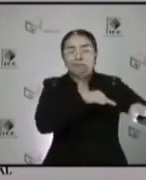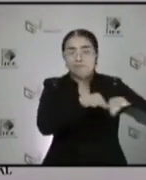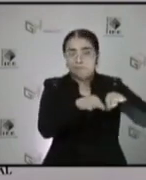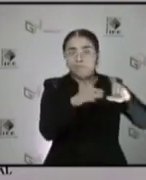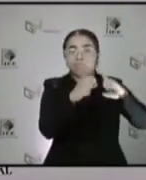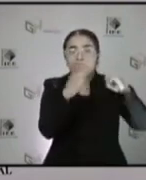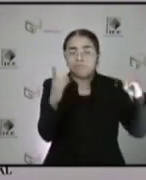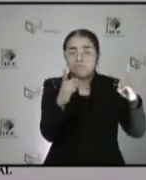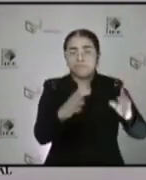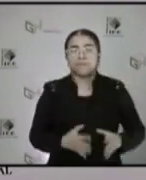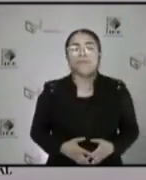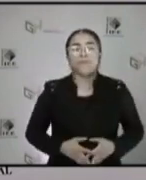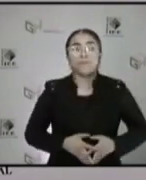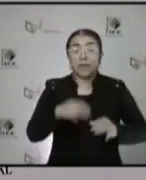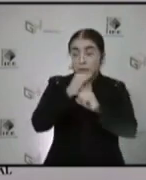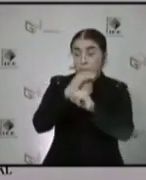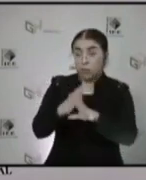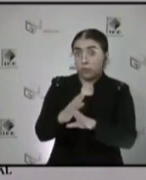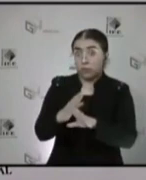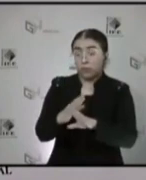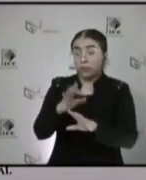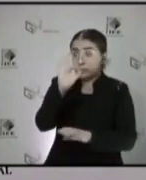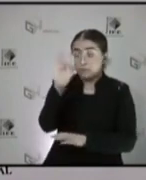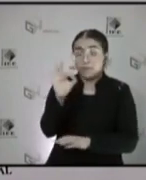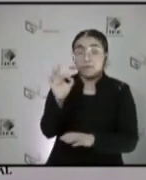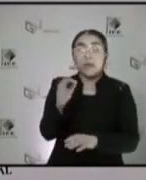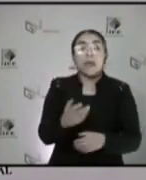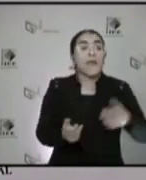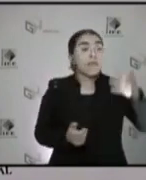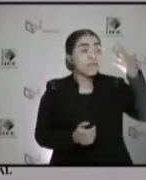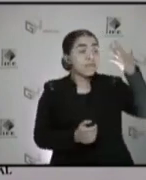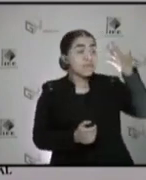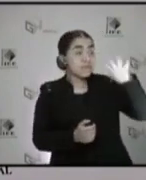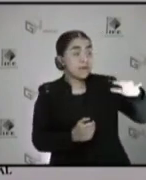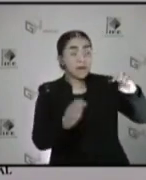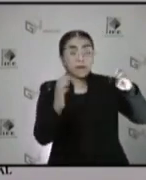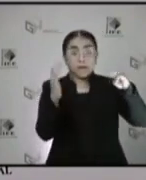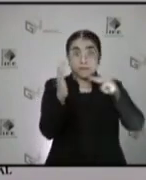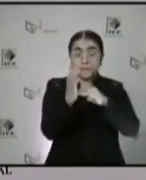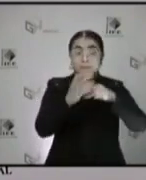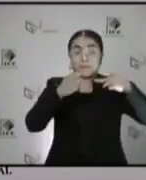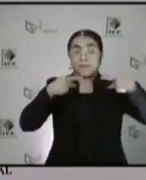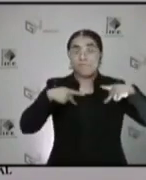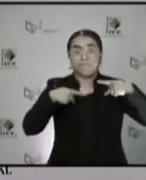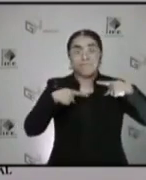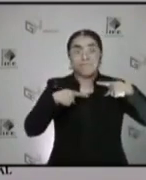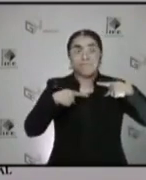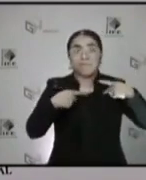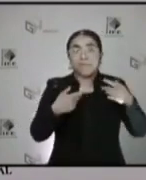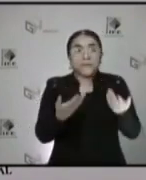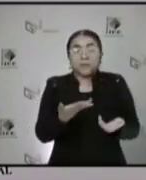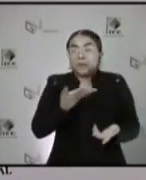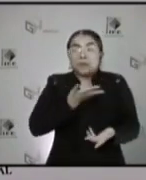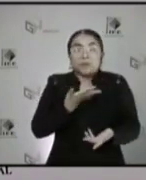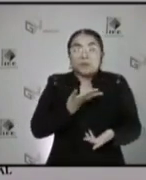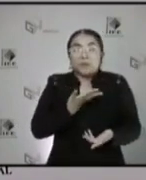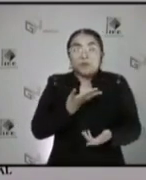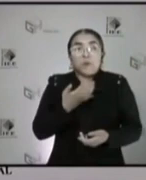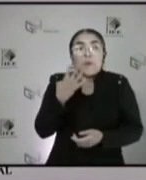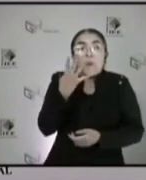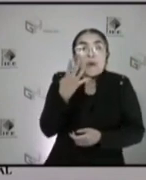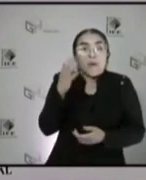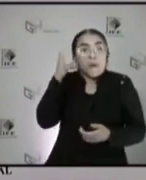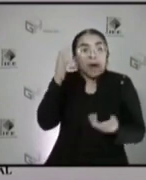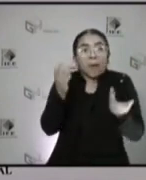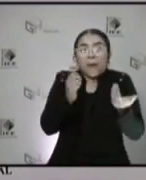Les doy un dato. Hoy en Hidalgo, de cada 10.000 habitantes, no tenemos ni 4 camas y ocupamos